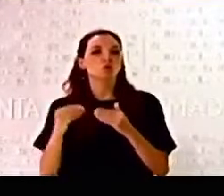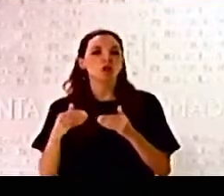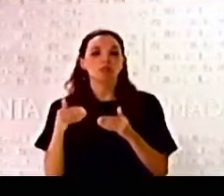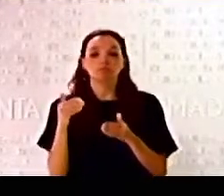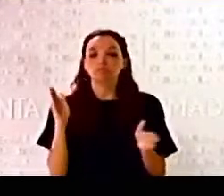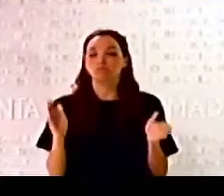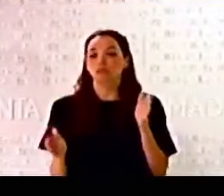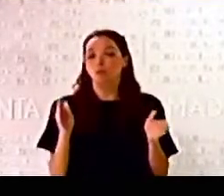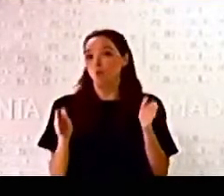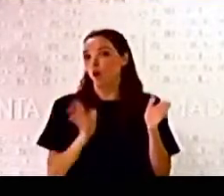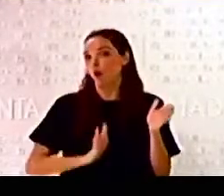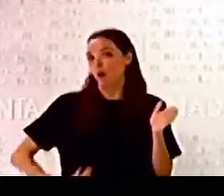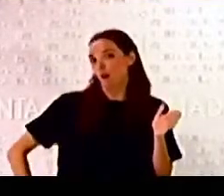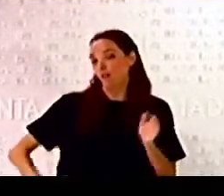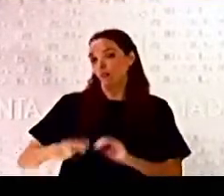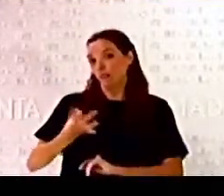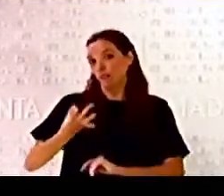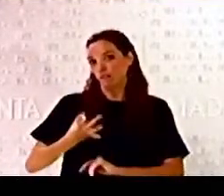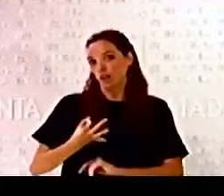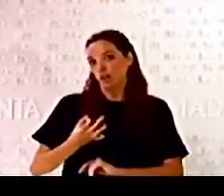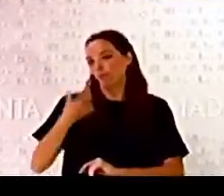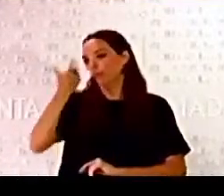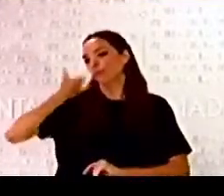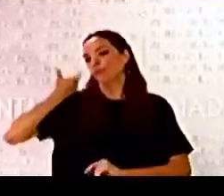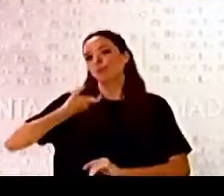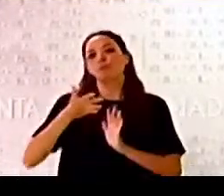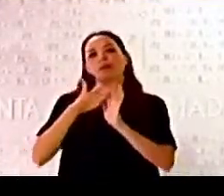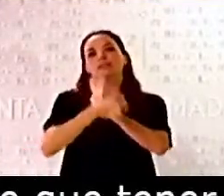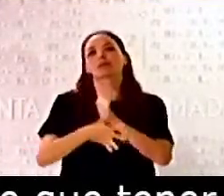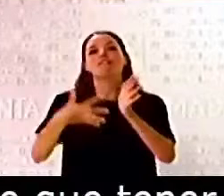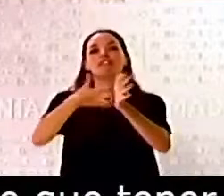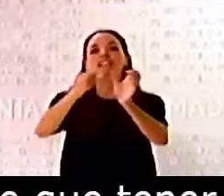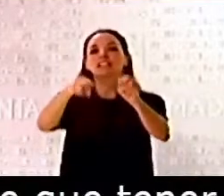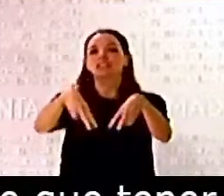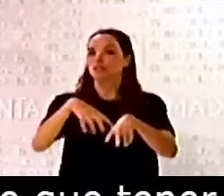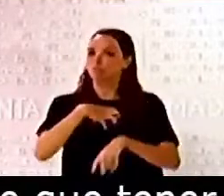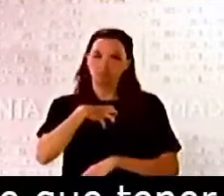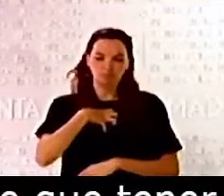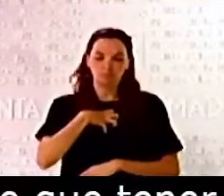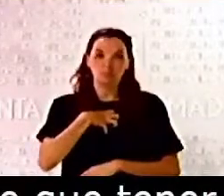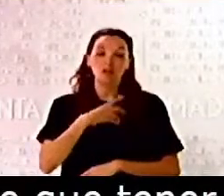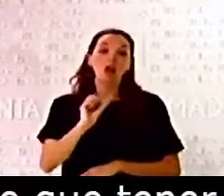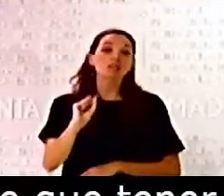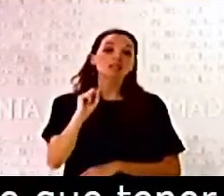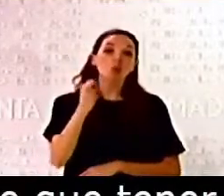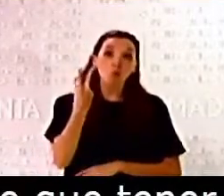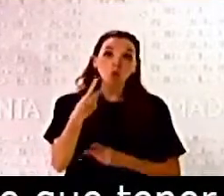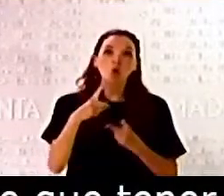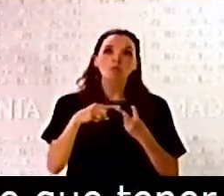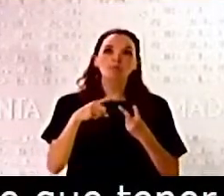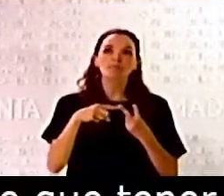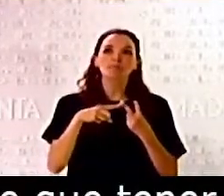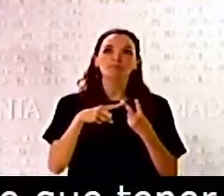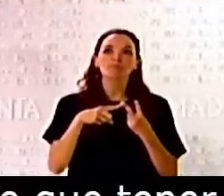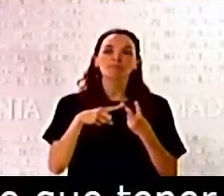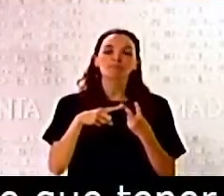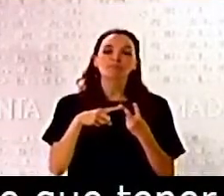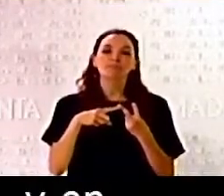temporal, es decir, tiene que ser por un tiempo, no puede ser sine die, y en segundo lugar, tiene que